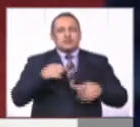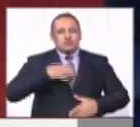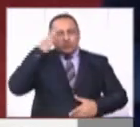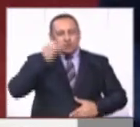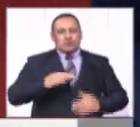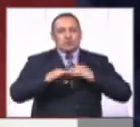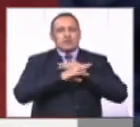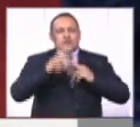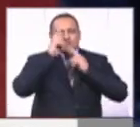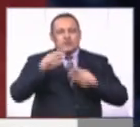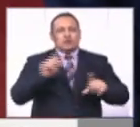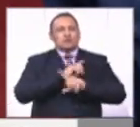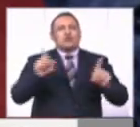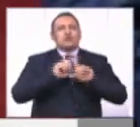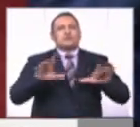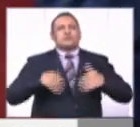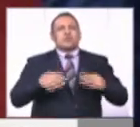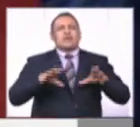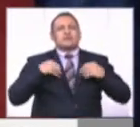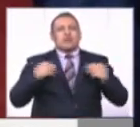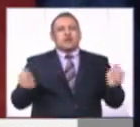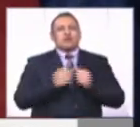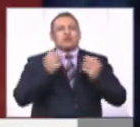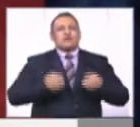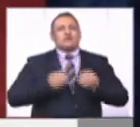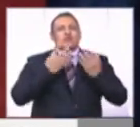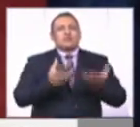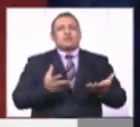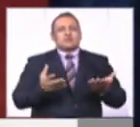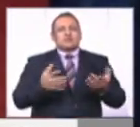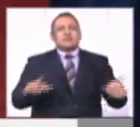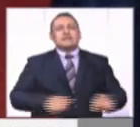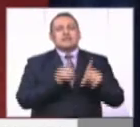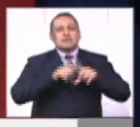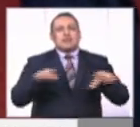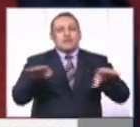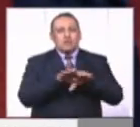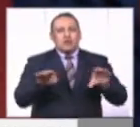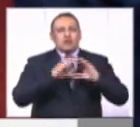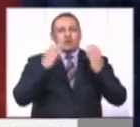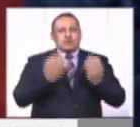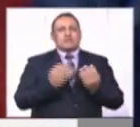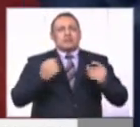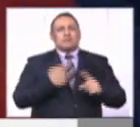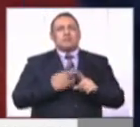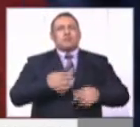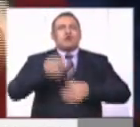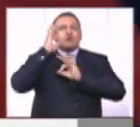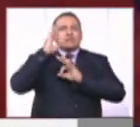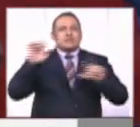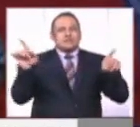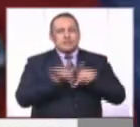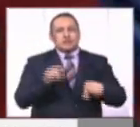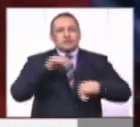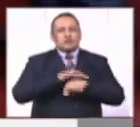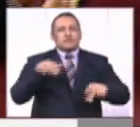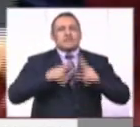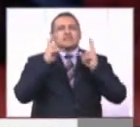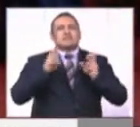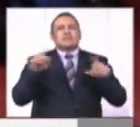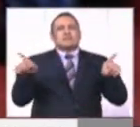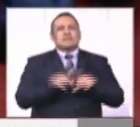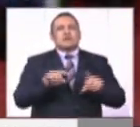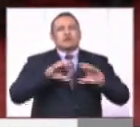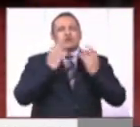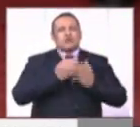democracia no se puede aceptar ese tipo de declaraciones ente la congresista ponente sobre este caso la